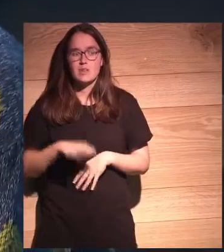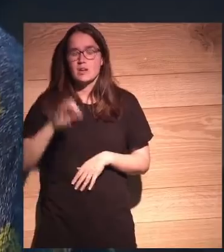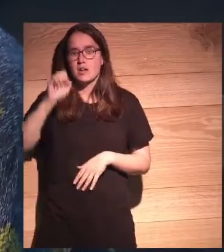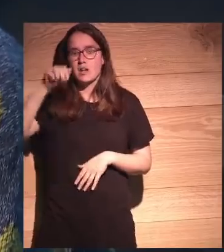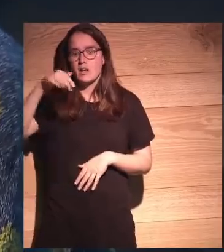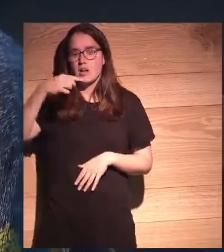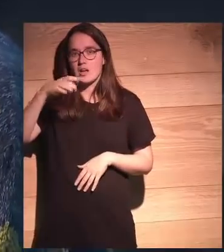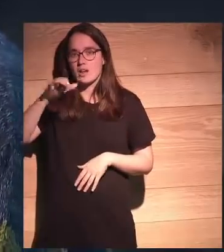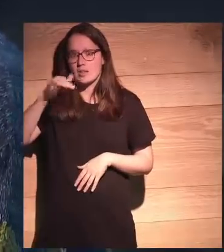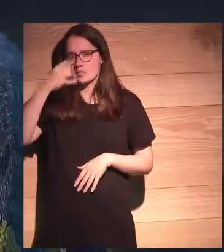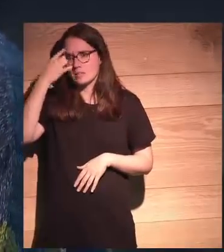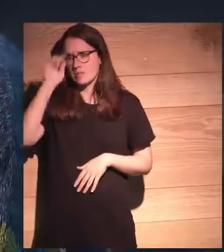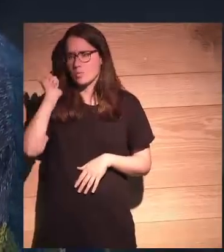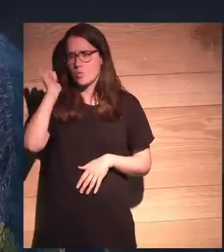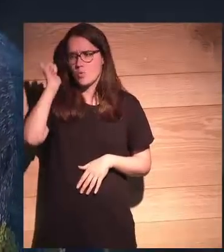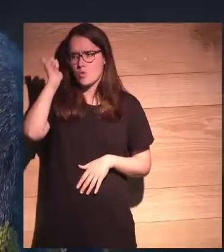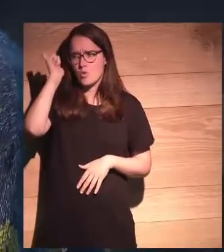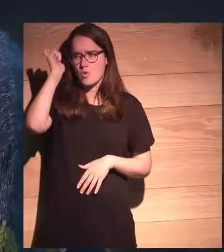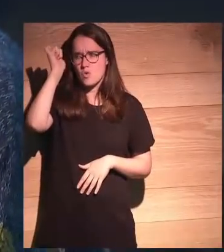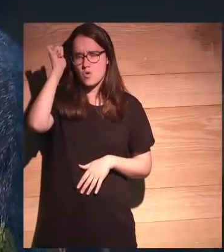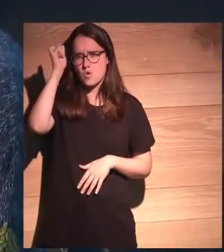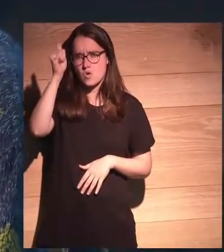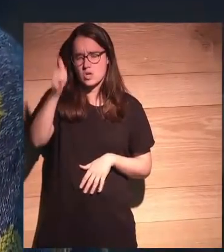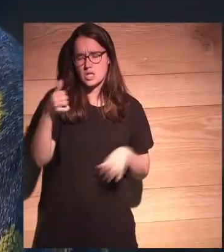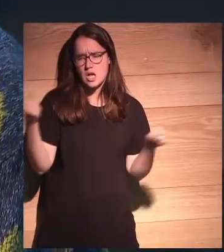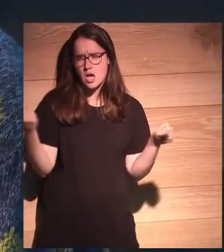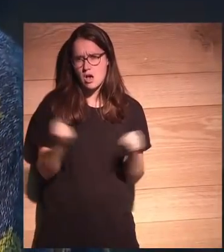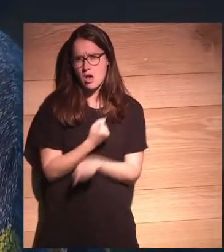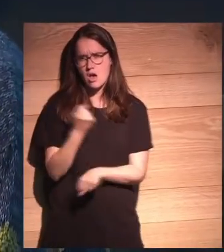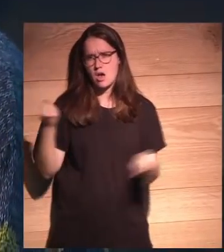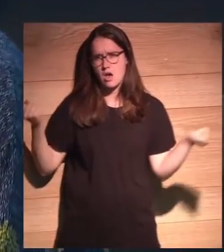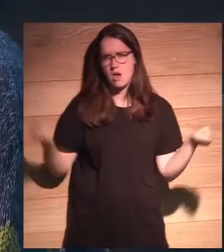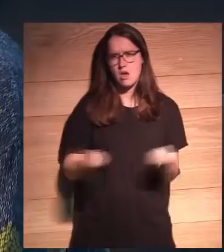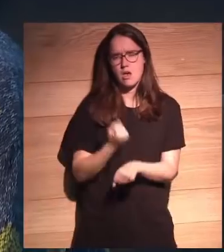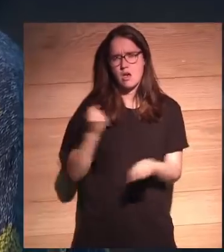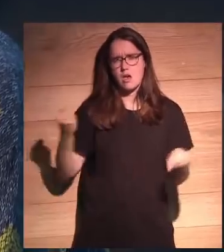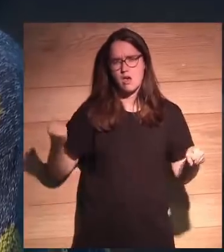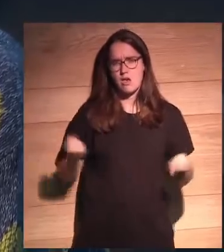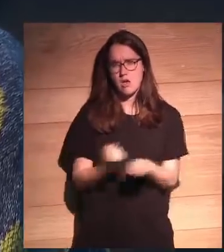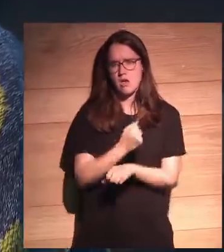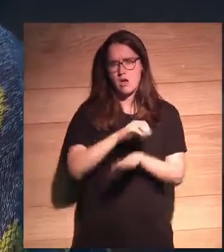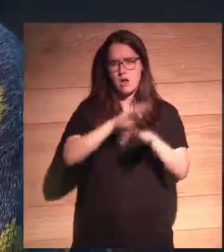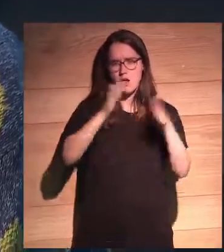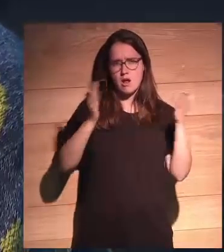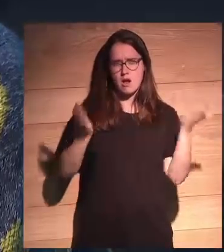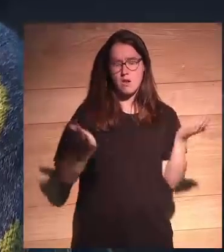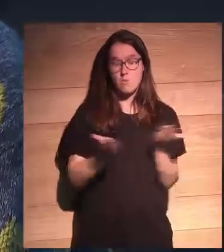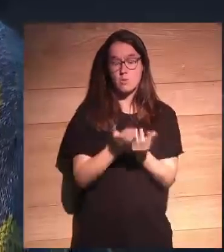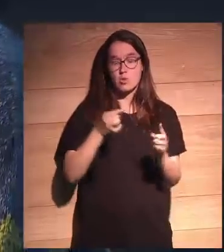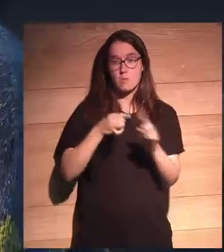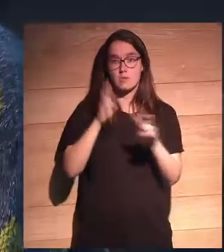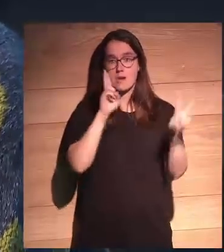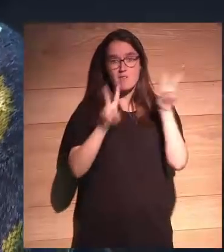Ángeles, como sabéis, lleva años y años y años dejándose las pestañas, trabajando en el mundo de dar visibilidad a las